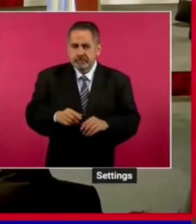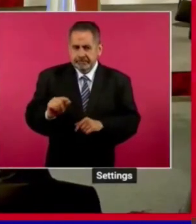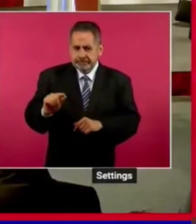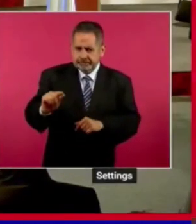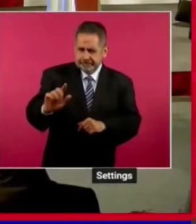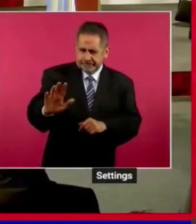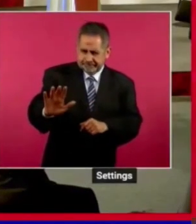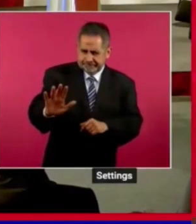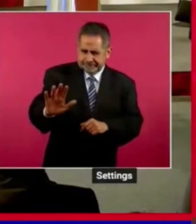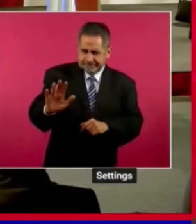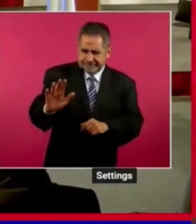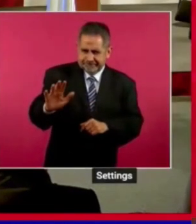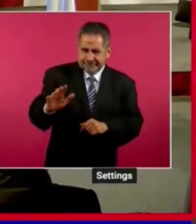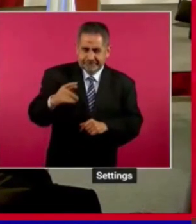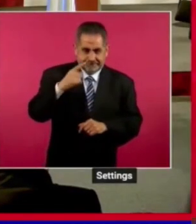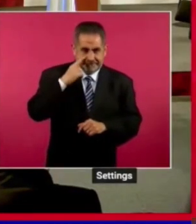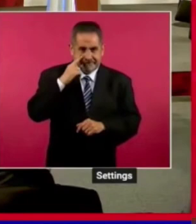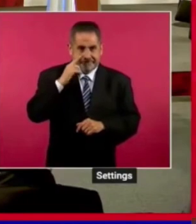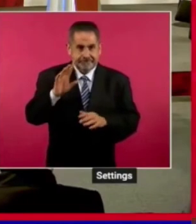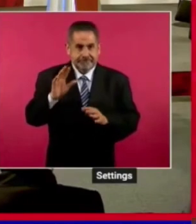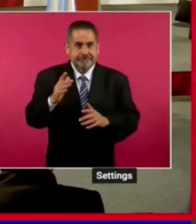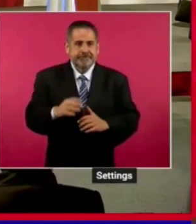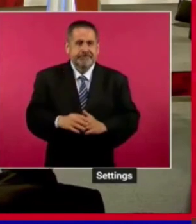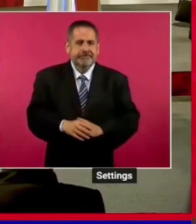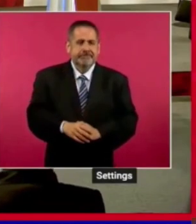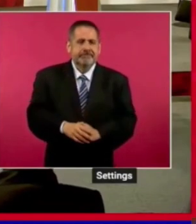Espérenme, vea, pero